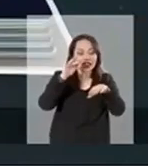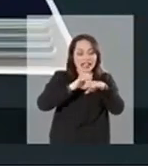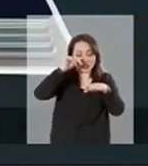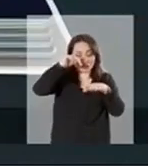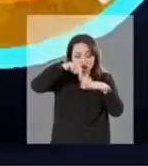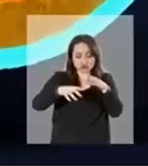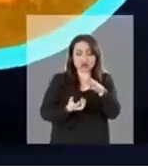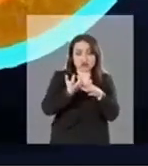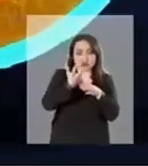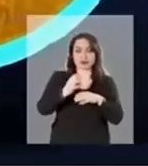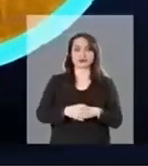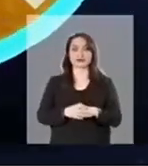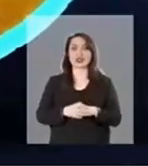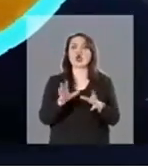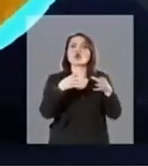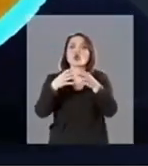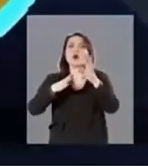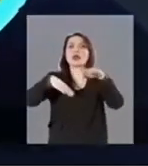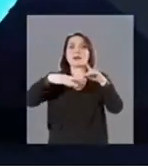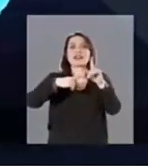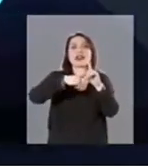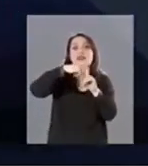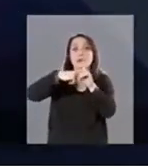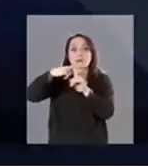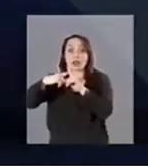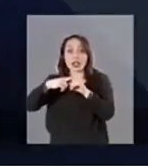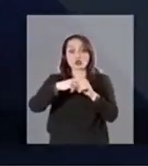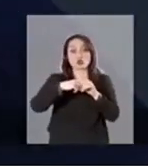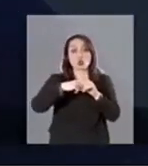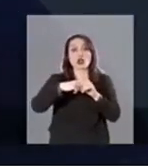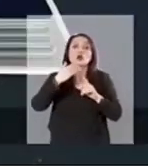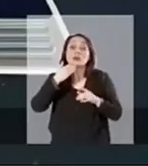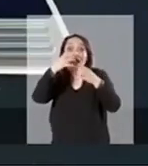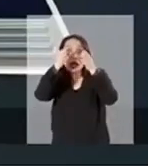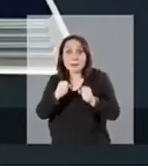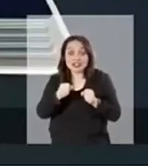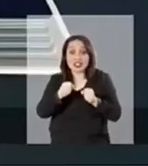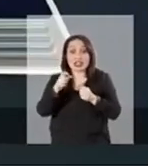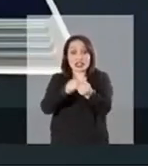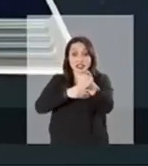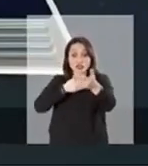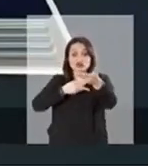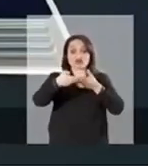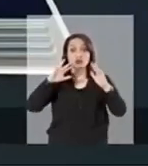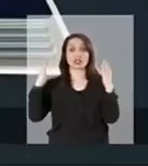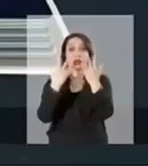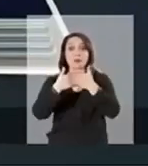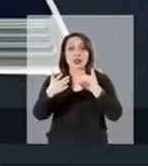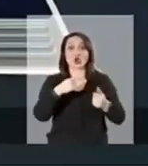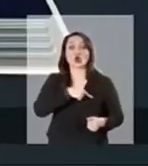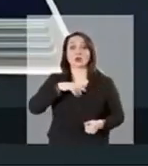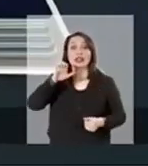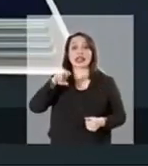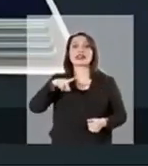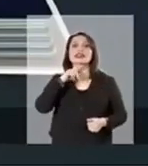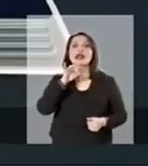calor interno de la Tierra. Se clasifica en función de la temperatura del recurso o la capacidad de intercambiar energía con el medio. A